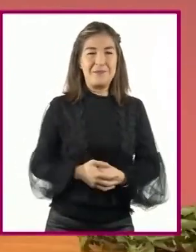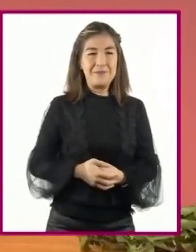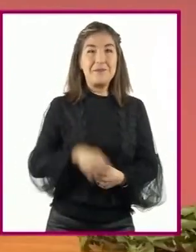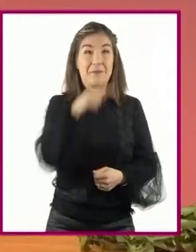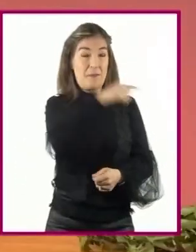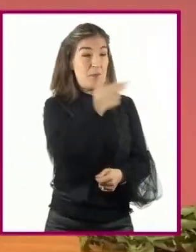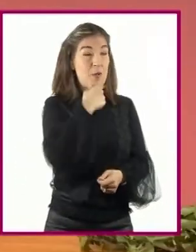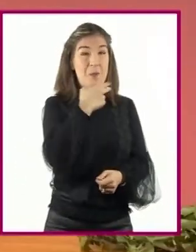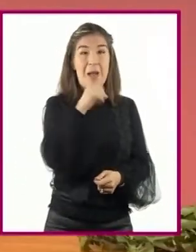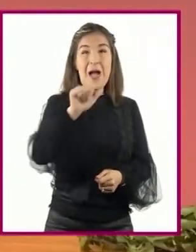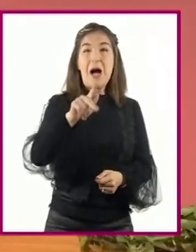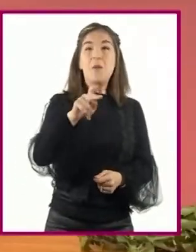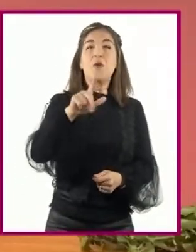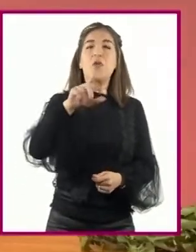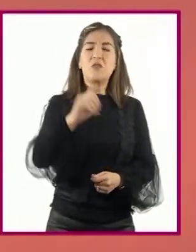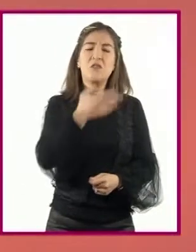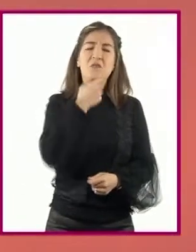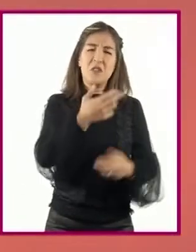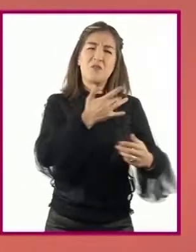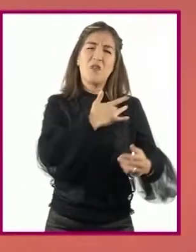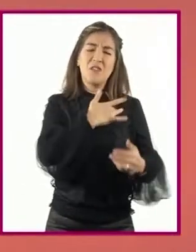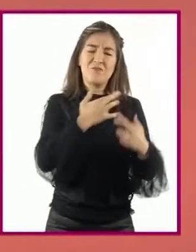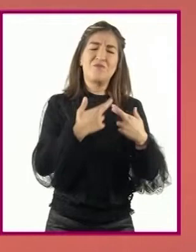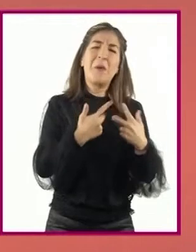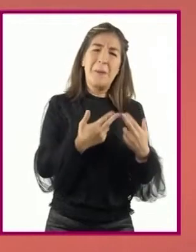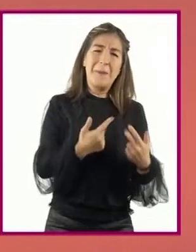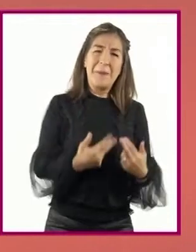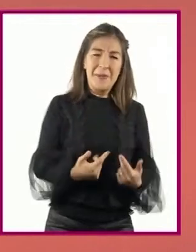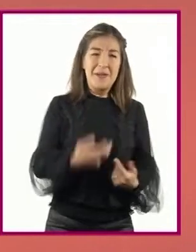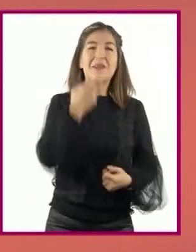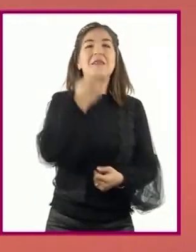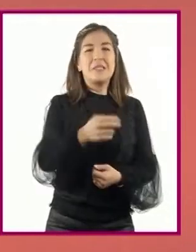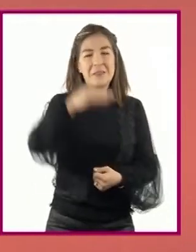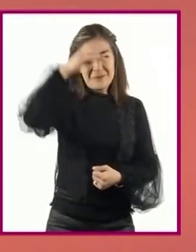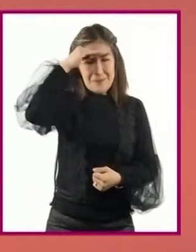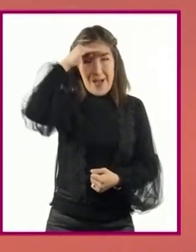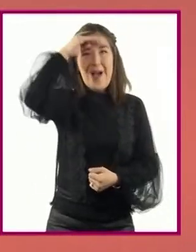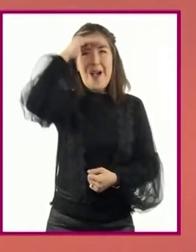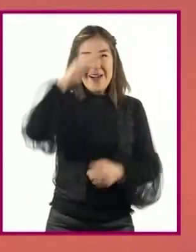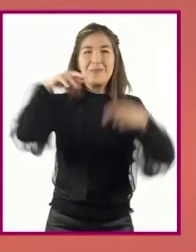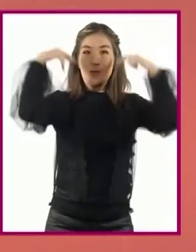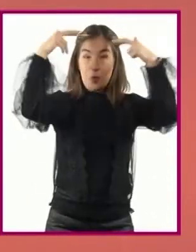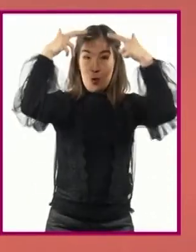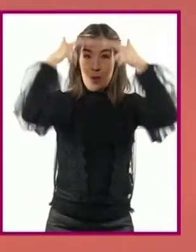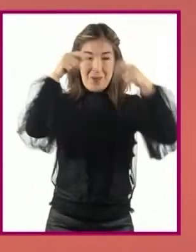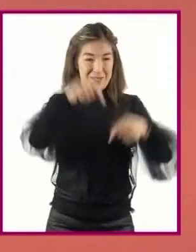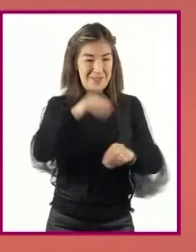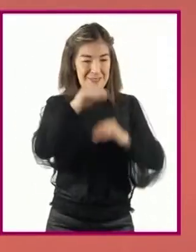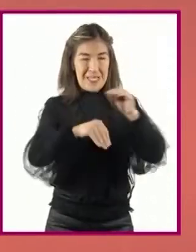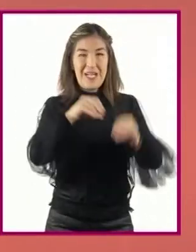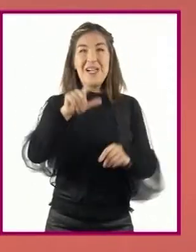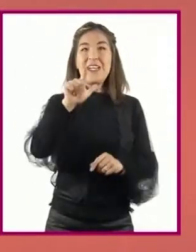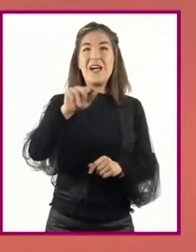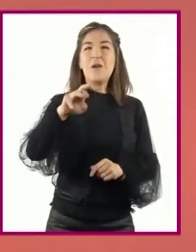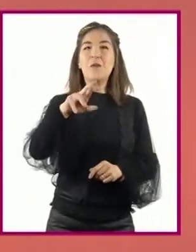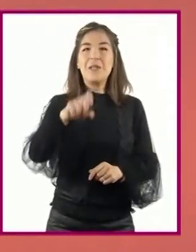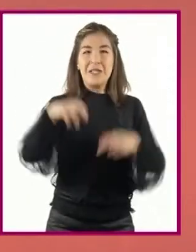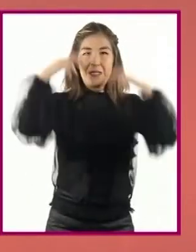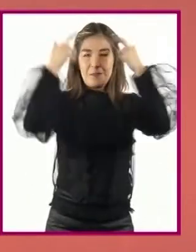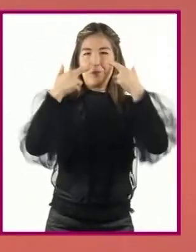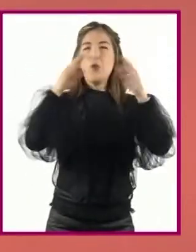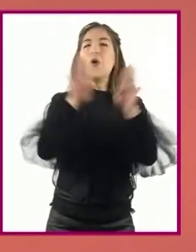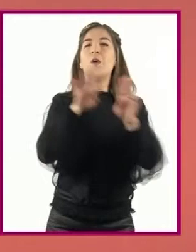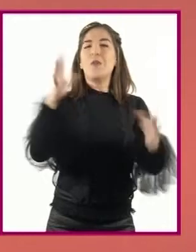Apolo, con el corazón roto, decidió que una corona de laurel sería el símbolo del